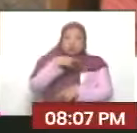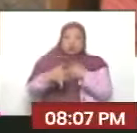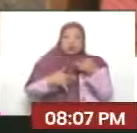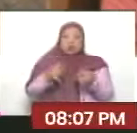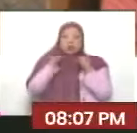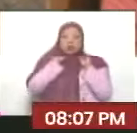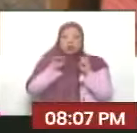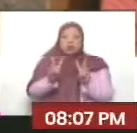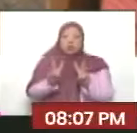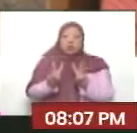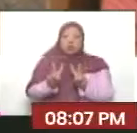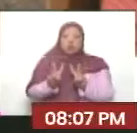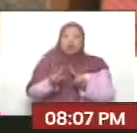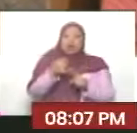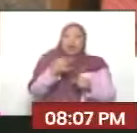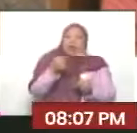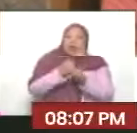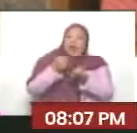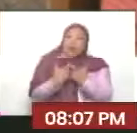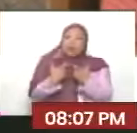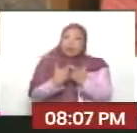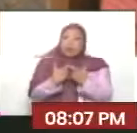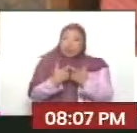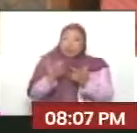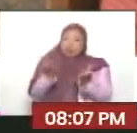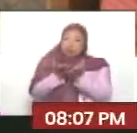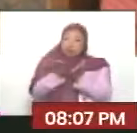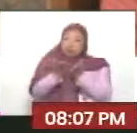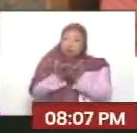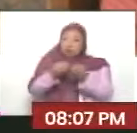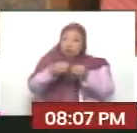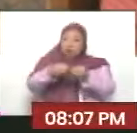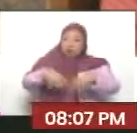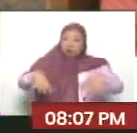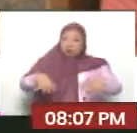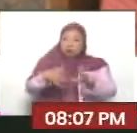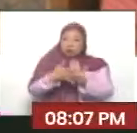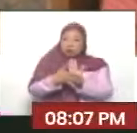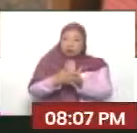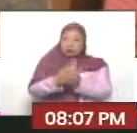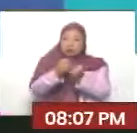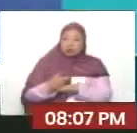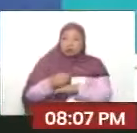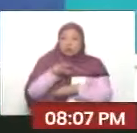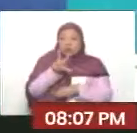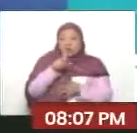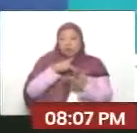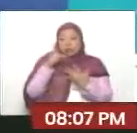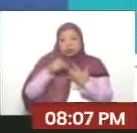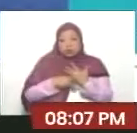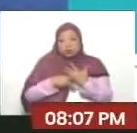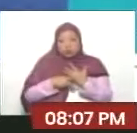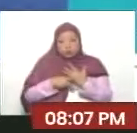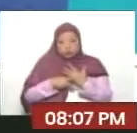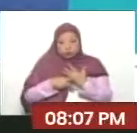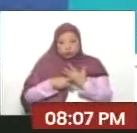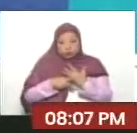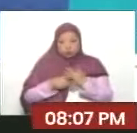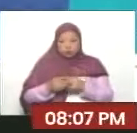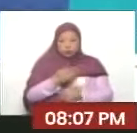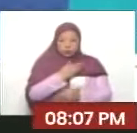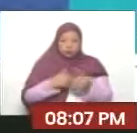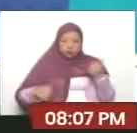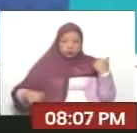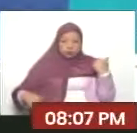pueda establecer en cada estado, junto con el gobernador. ¿Cómo hace Miranda para elegir los tres proyectos?